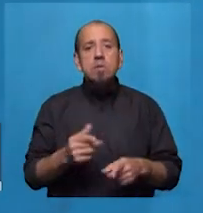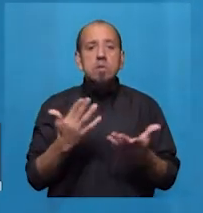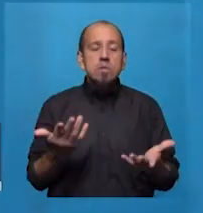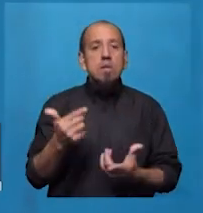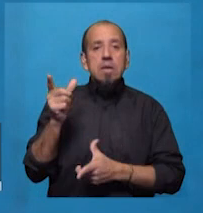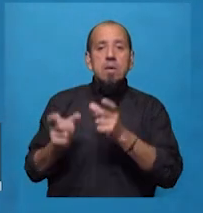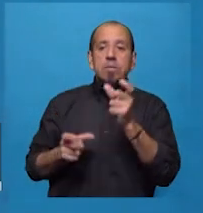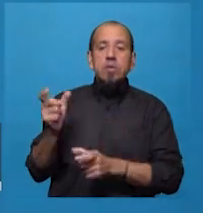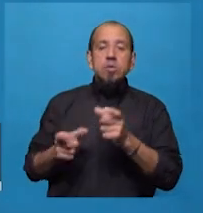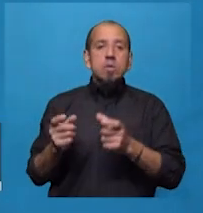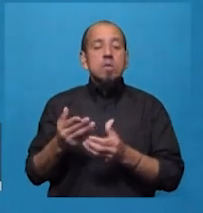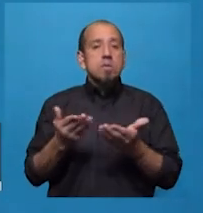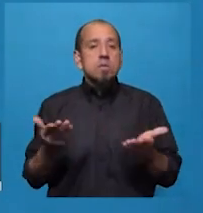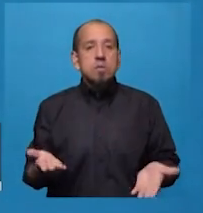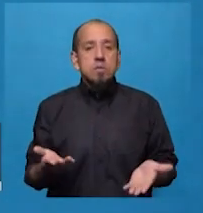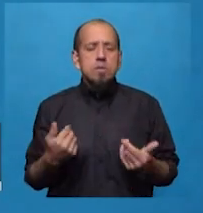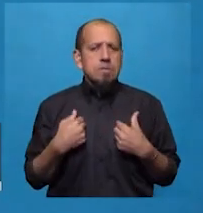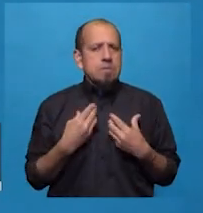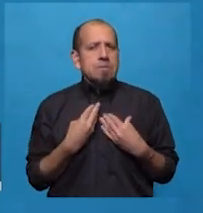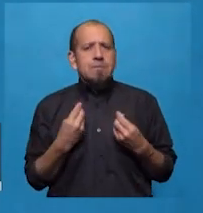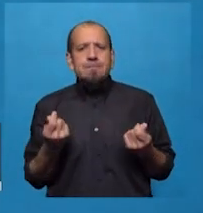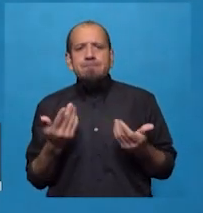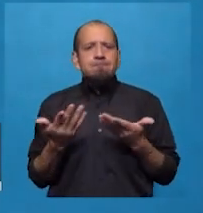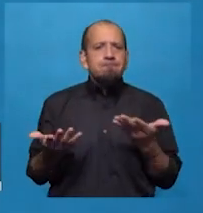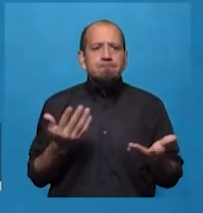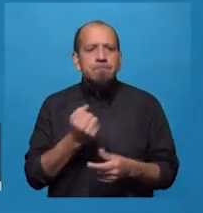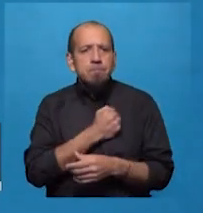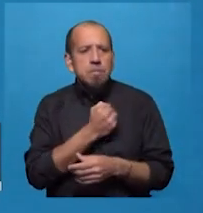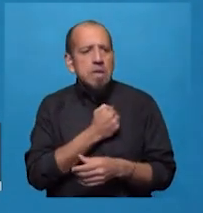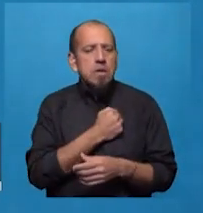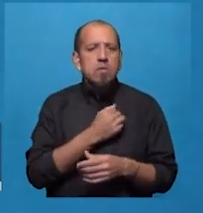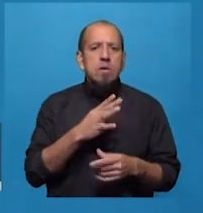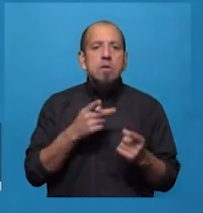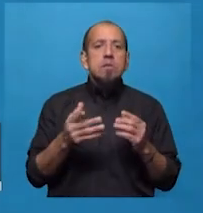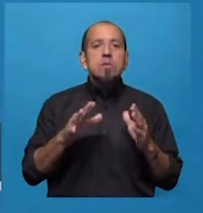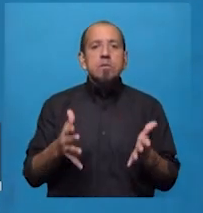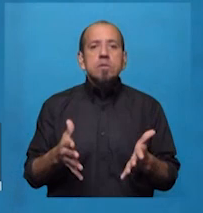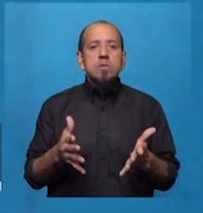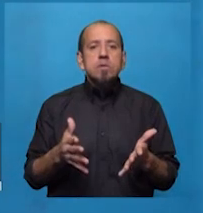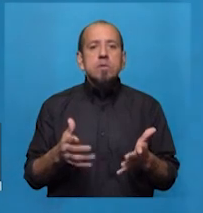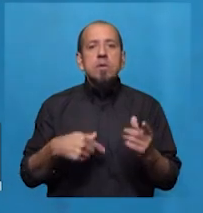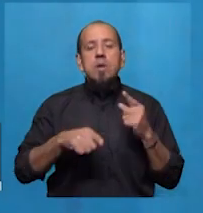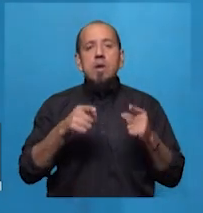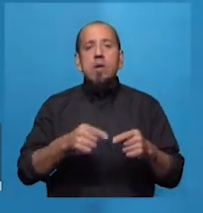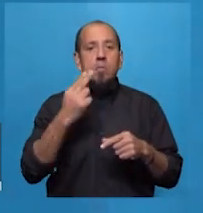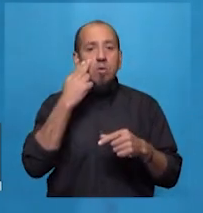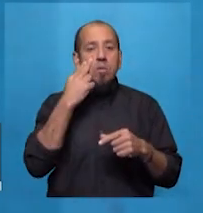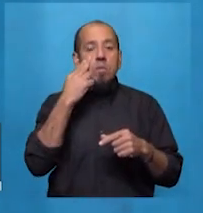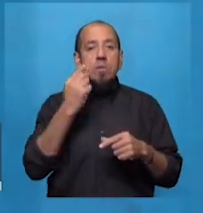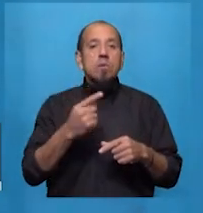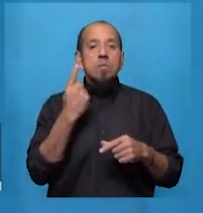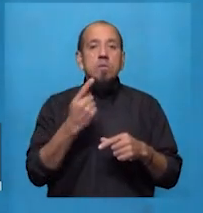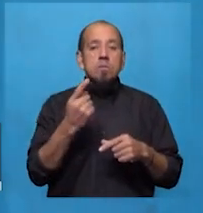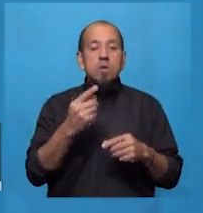se se manifiesta con una sensación de inseguridad y miedo y el temores que han colocado justamente este problema como el principal